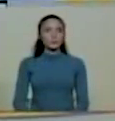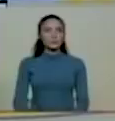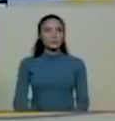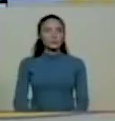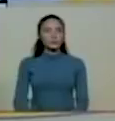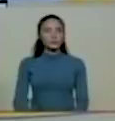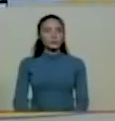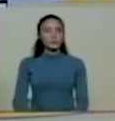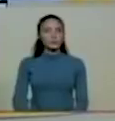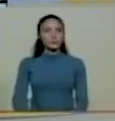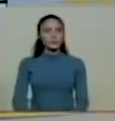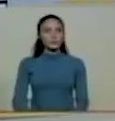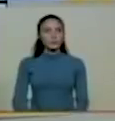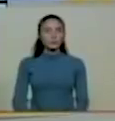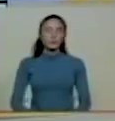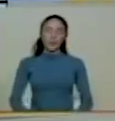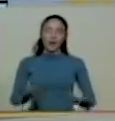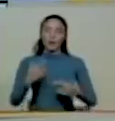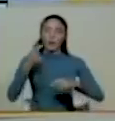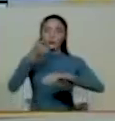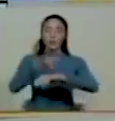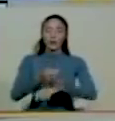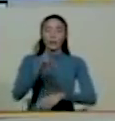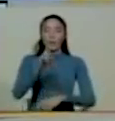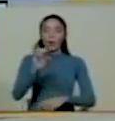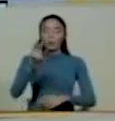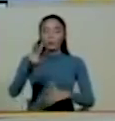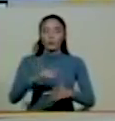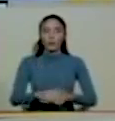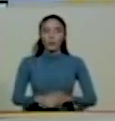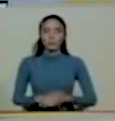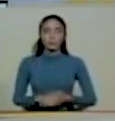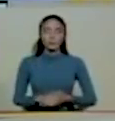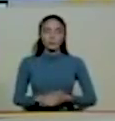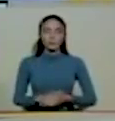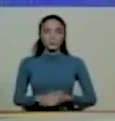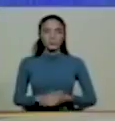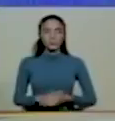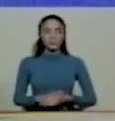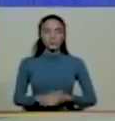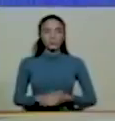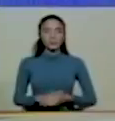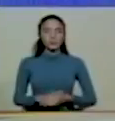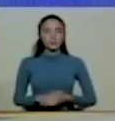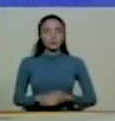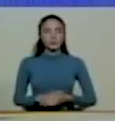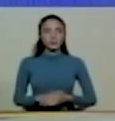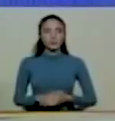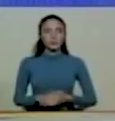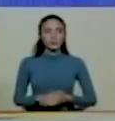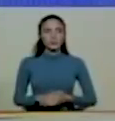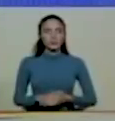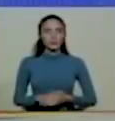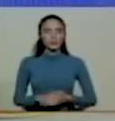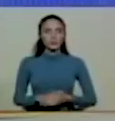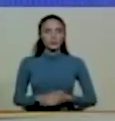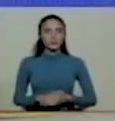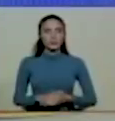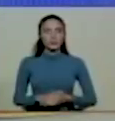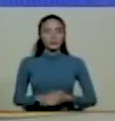Se fugó con un título. Se quitó la camisa de fuerza y se fugó.